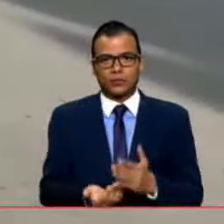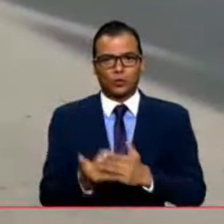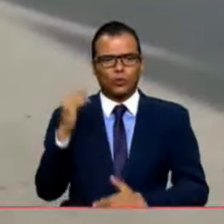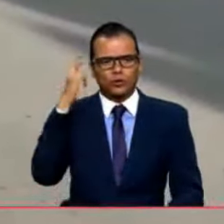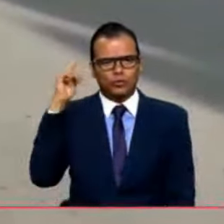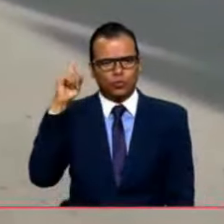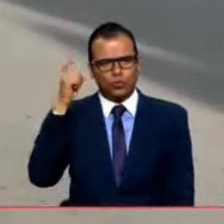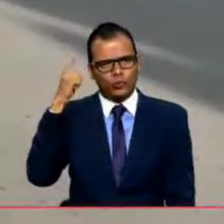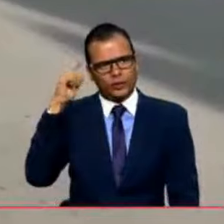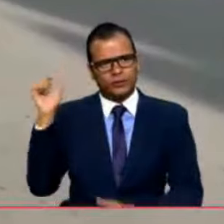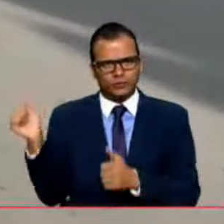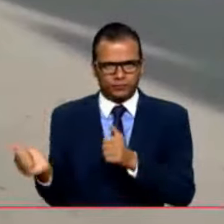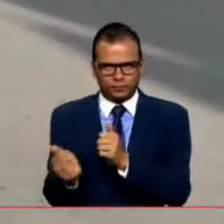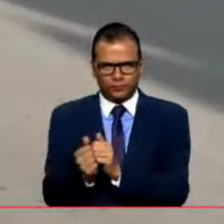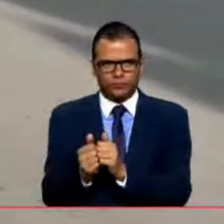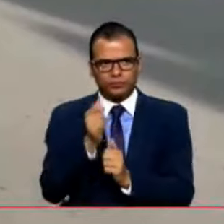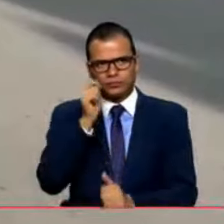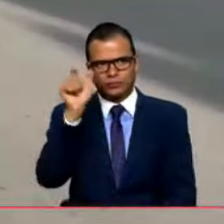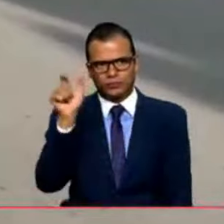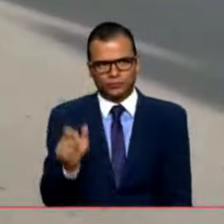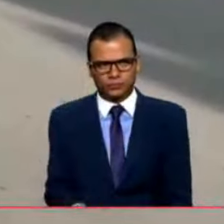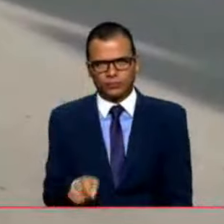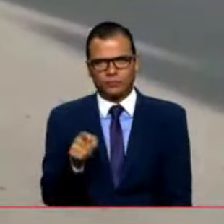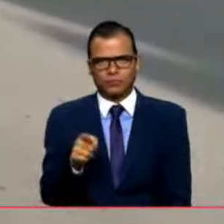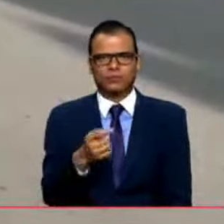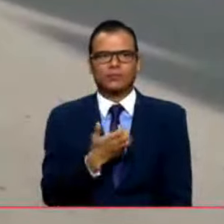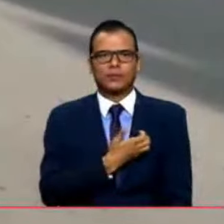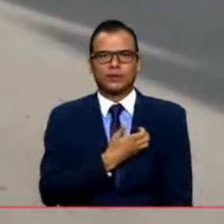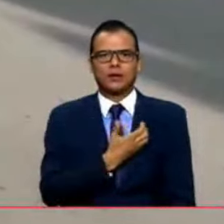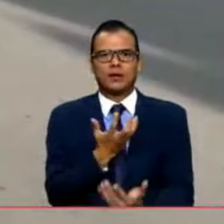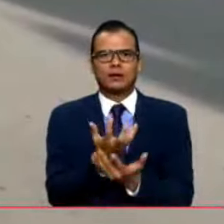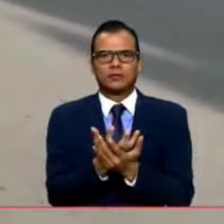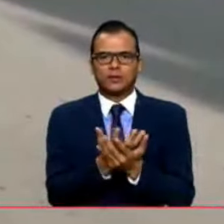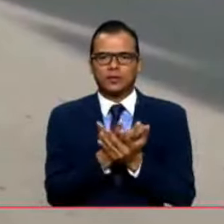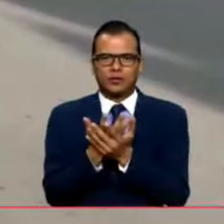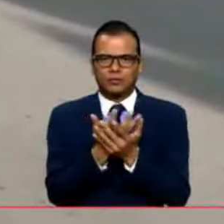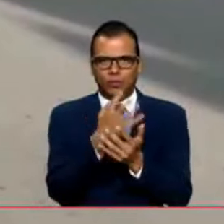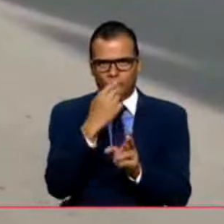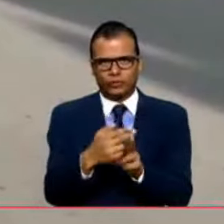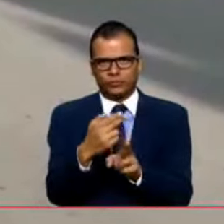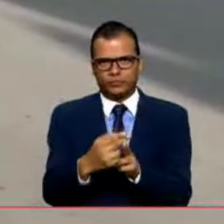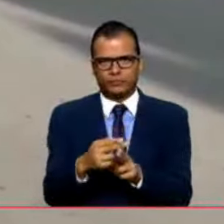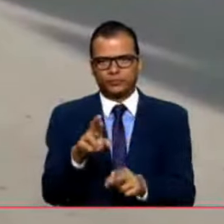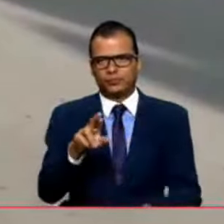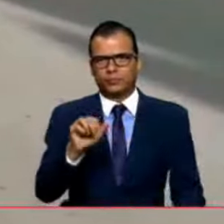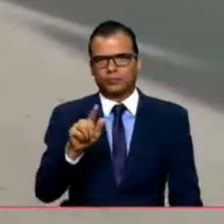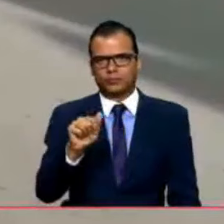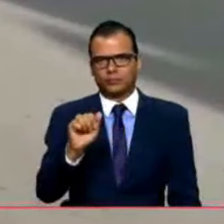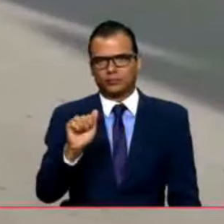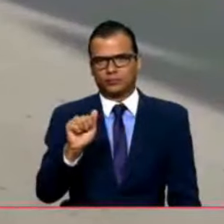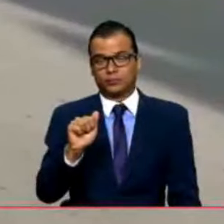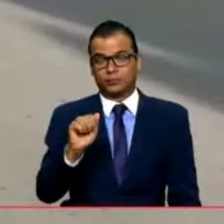Carolina Córdoba también se posesionó en compañía de Rafael Bolaños, el nuevo alcalde de Quibdó.